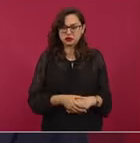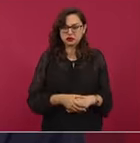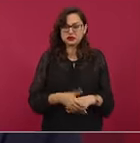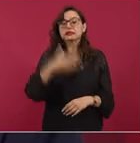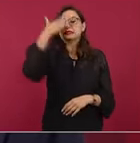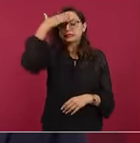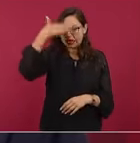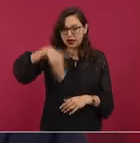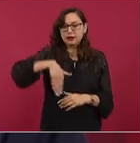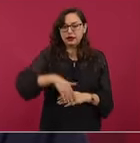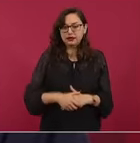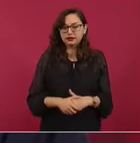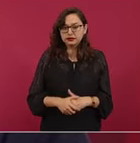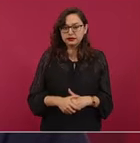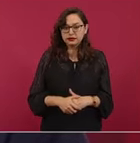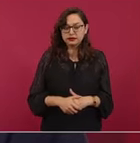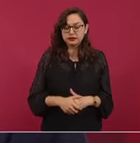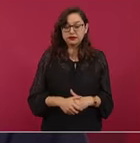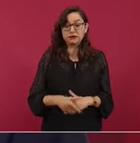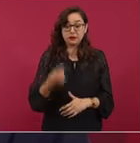De cada 100